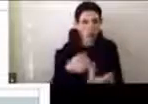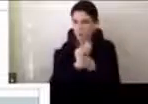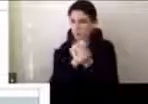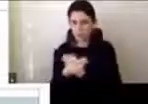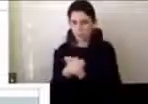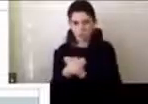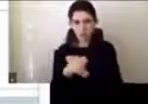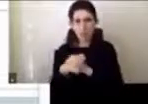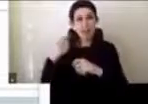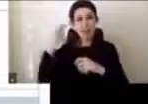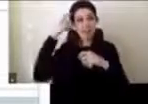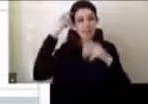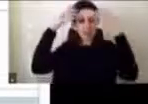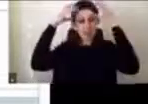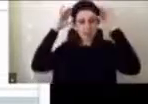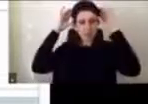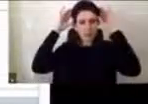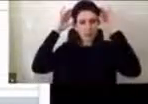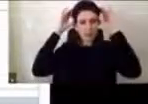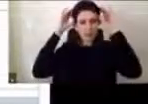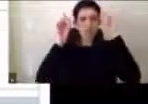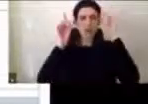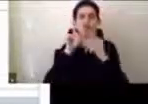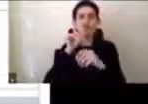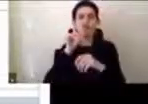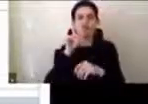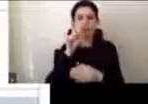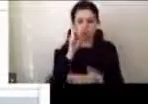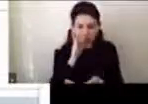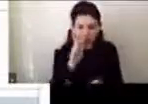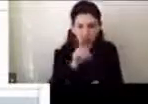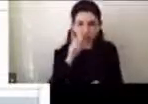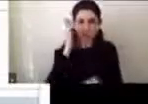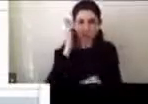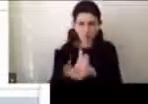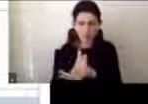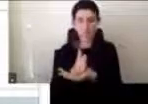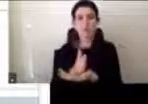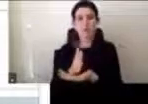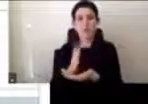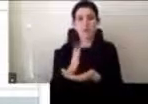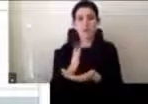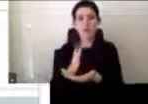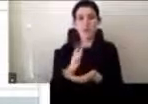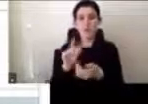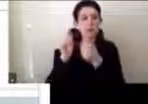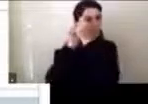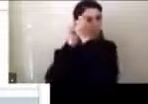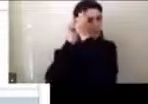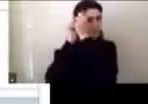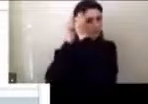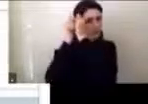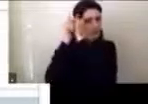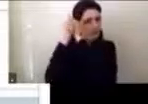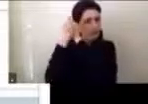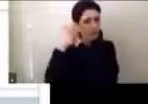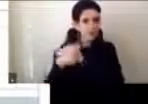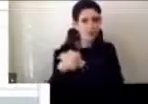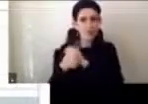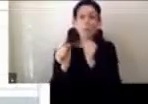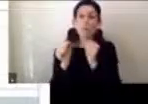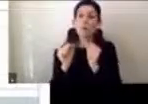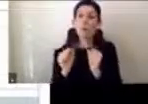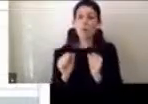cerebro tiene que acomodarse, hay que echar mano de la neuroplasticidad para poder